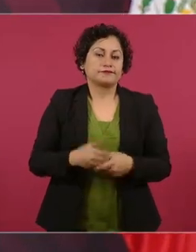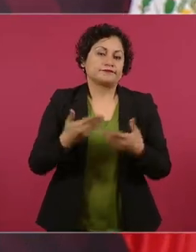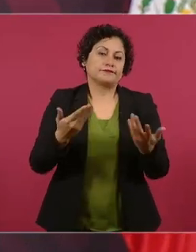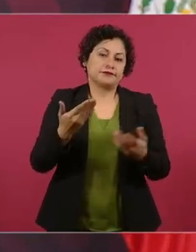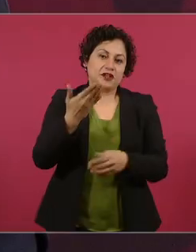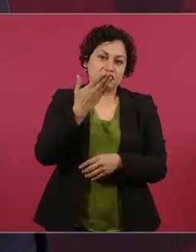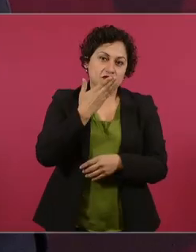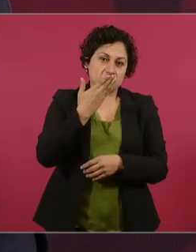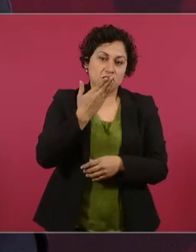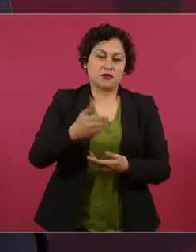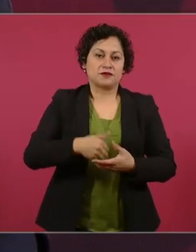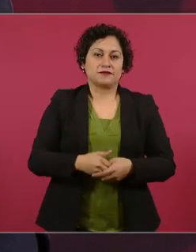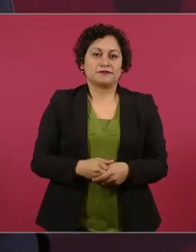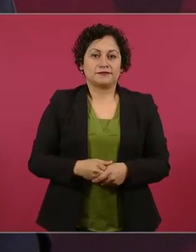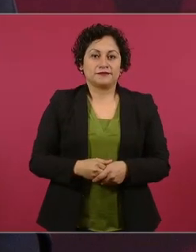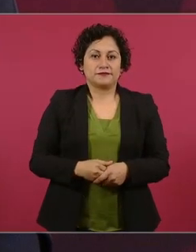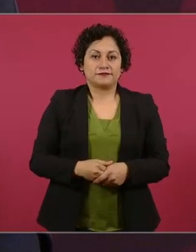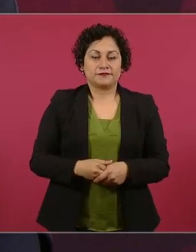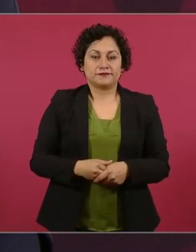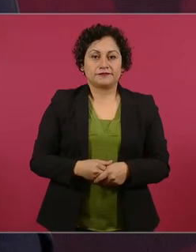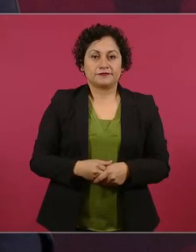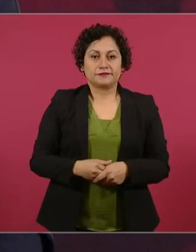Sonora,